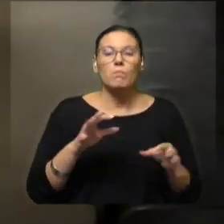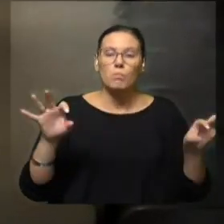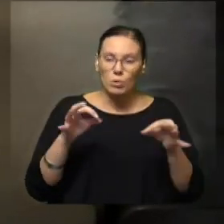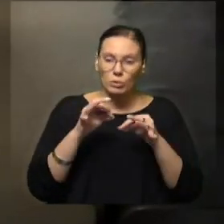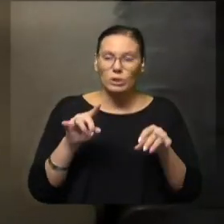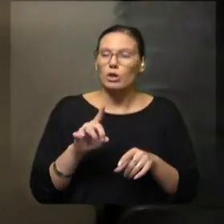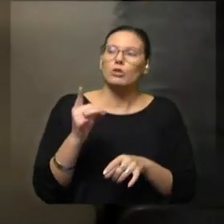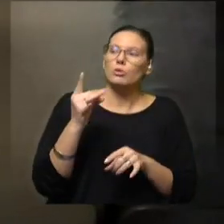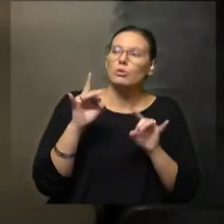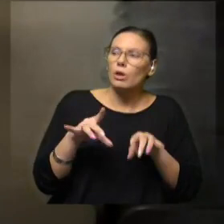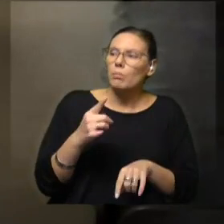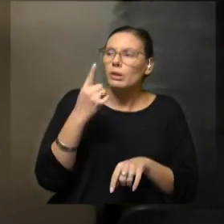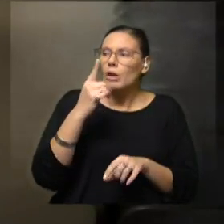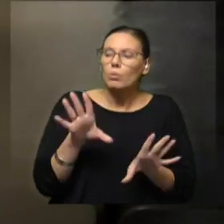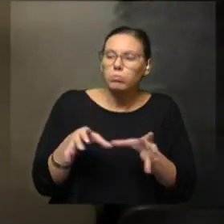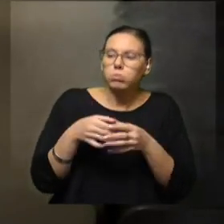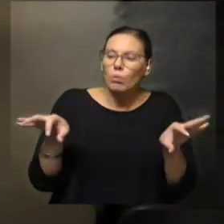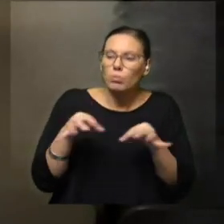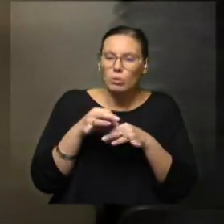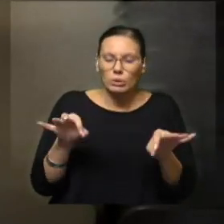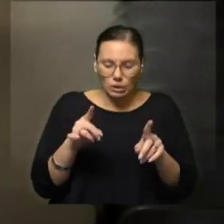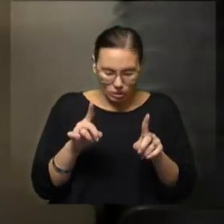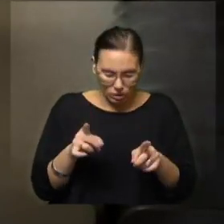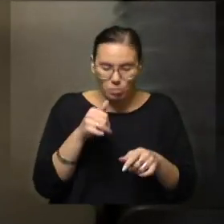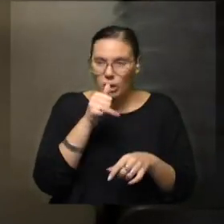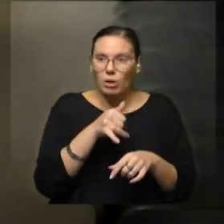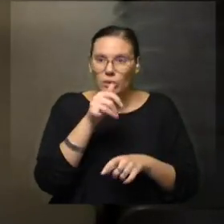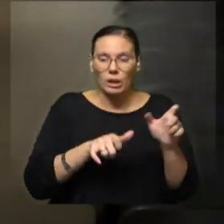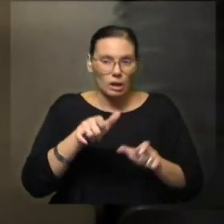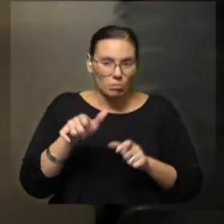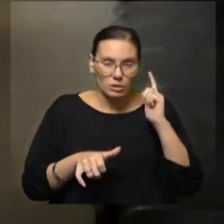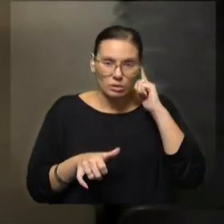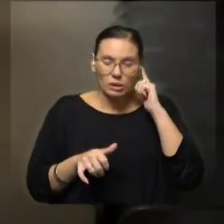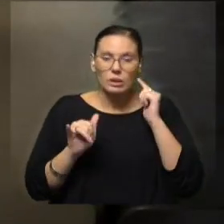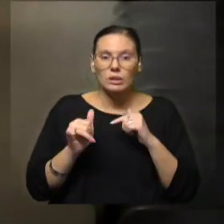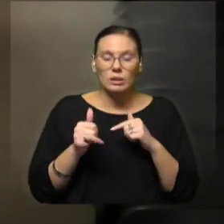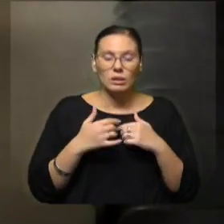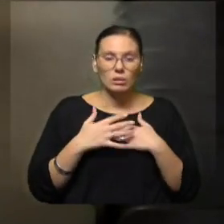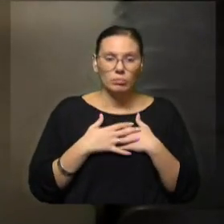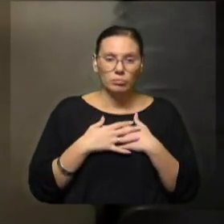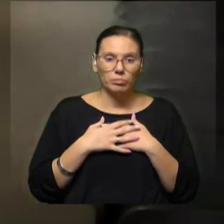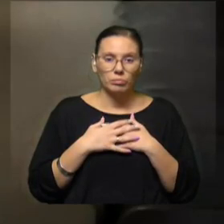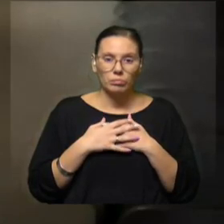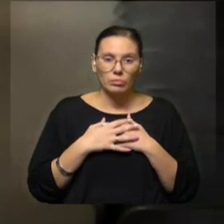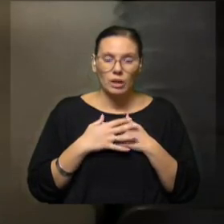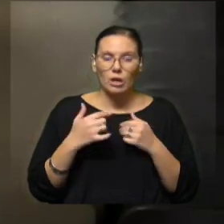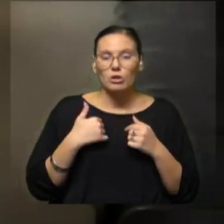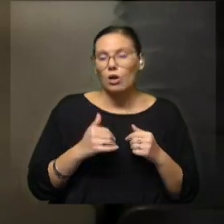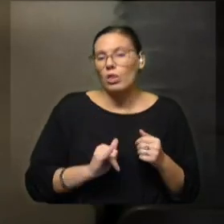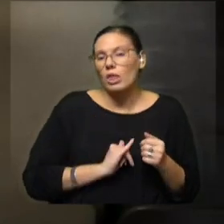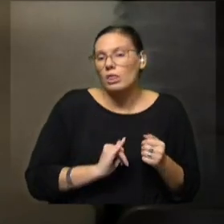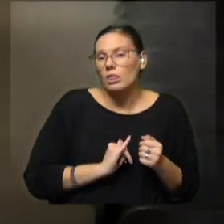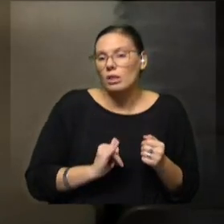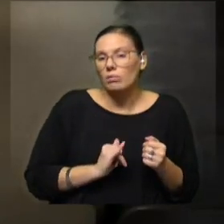no es uno solo, también para contarle a la gente con qué se va a encontrar si viene acá. Bueno, sí, yo me identifico como